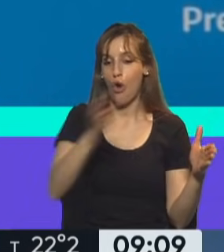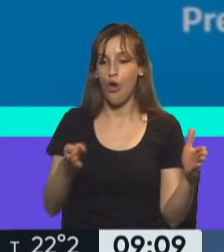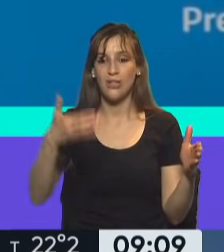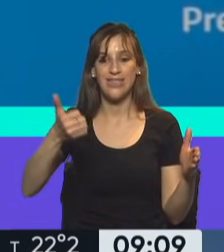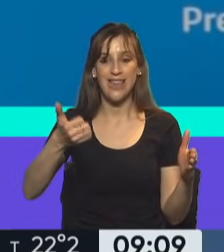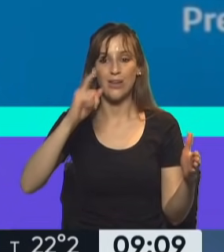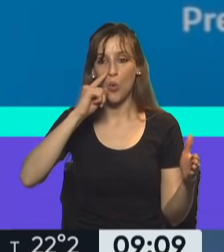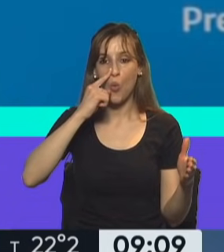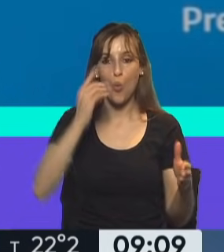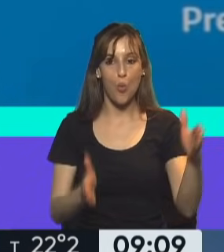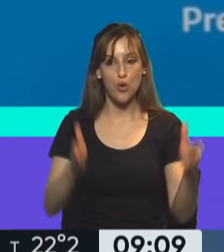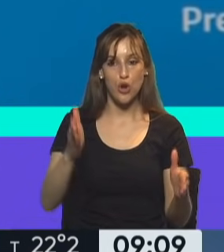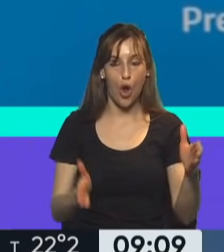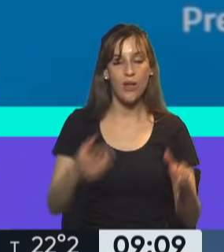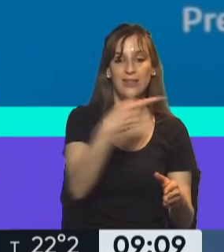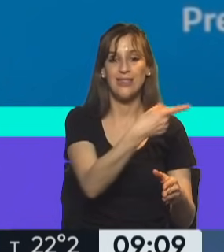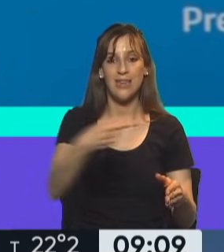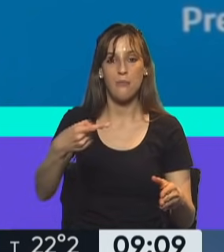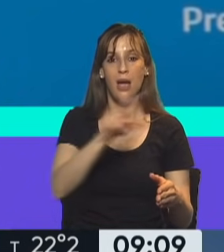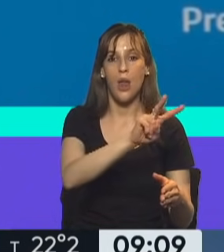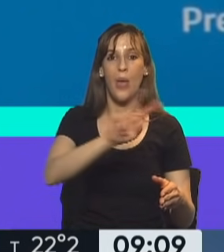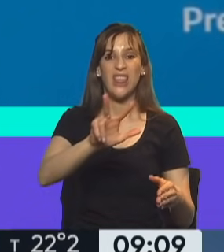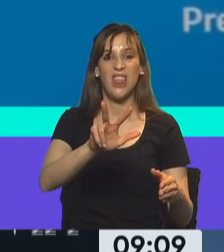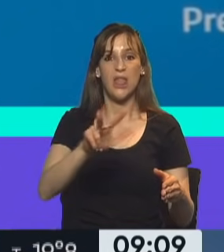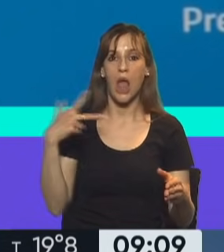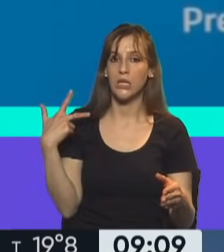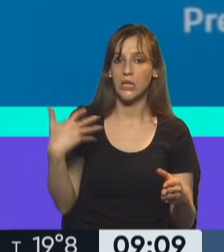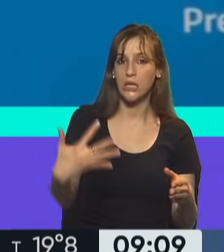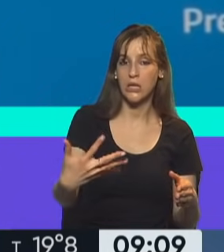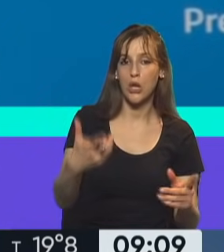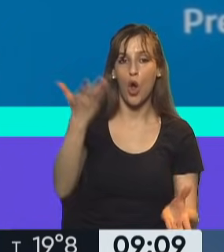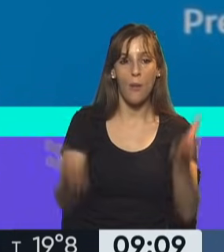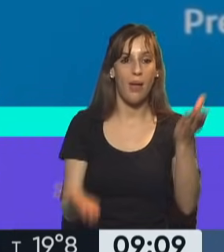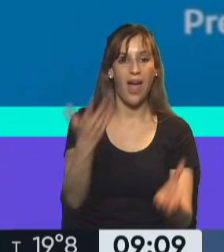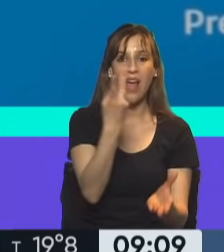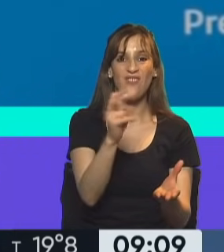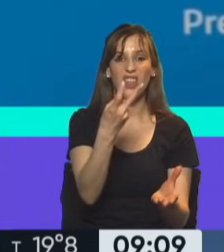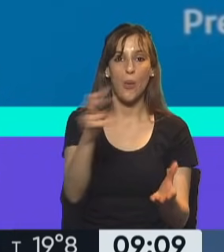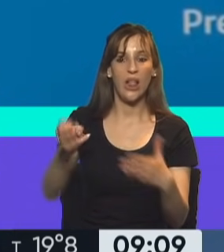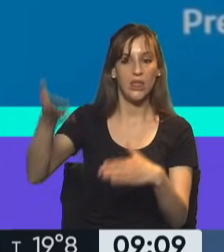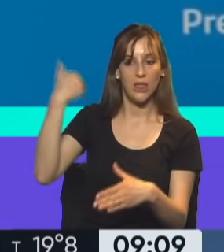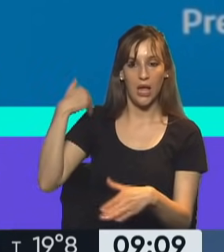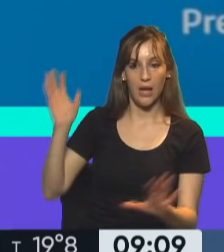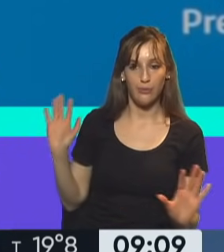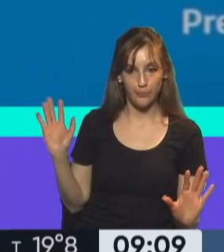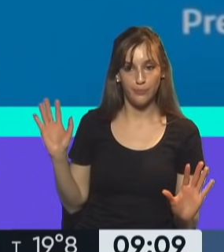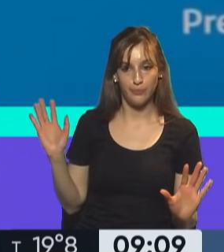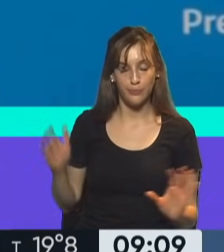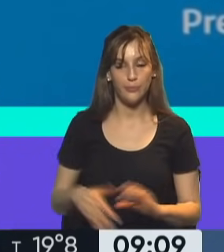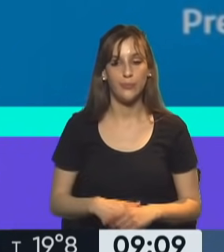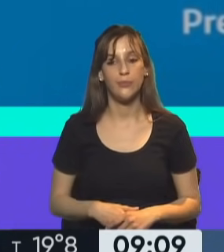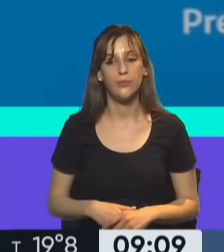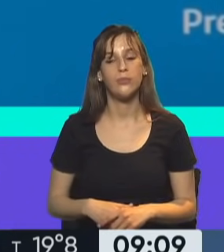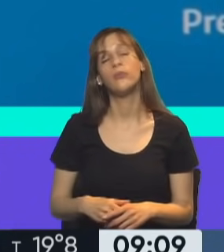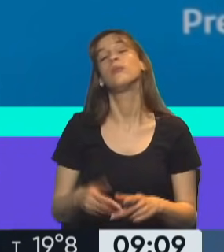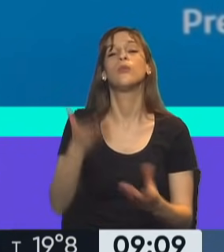número 23 de 2020. Estamos en junio, fines de mayo, principios de junio de